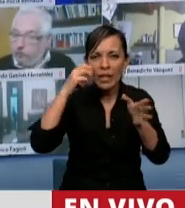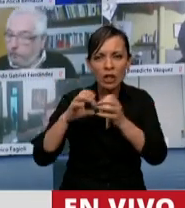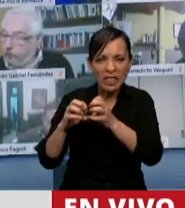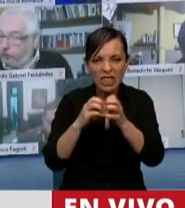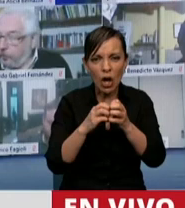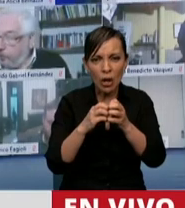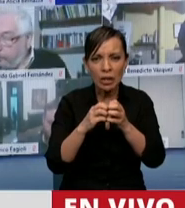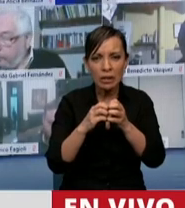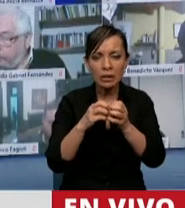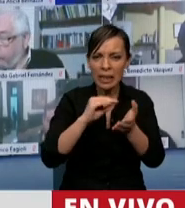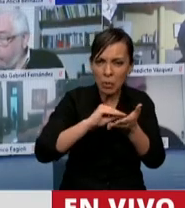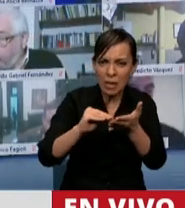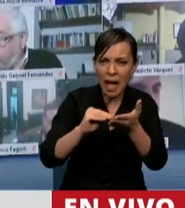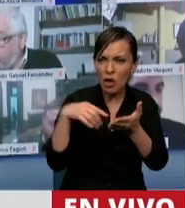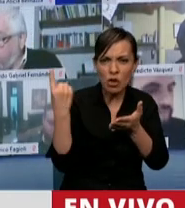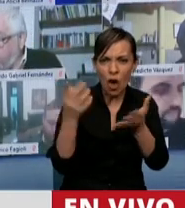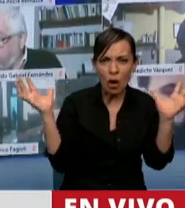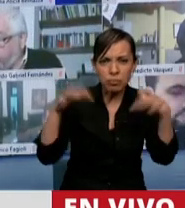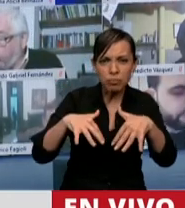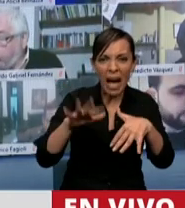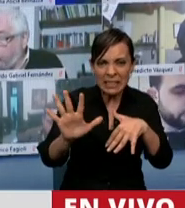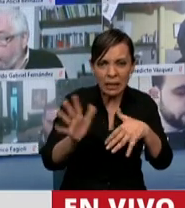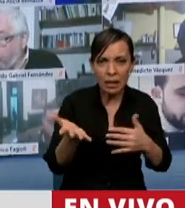en diputados todos